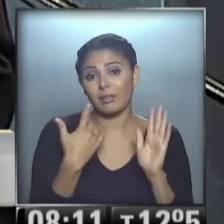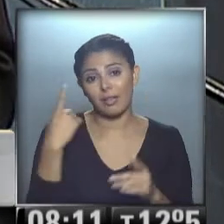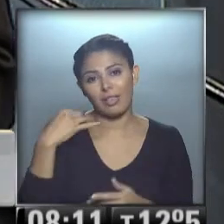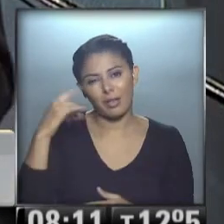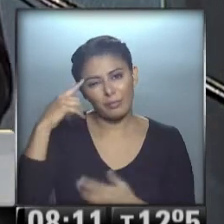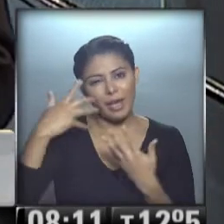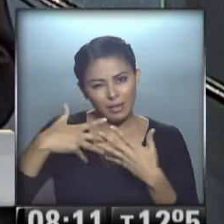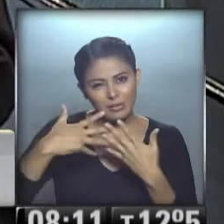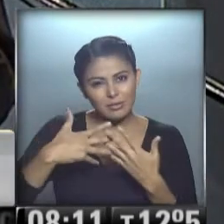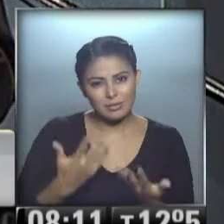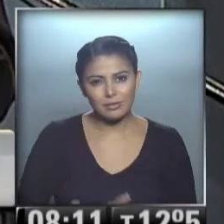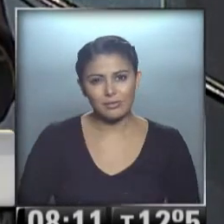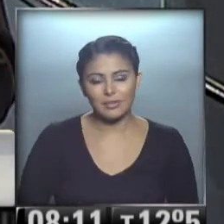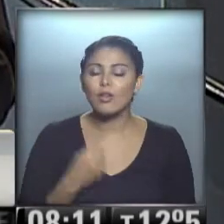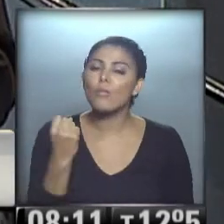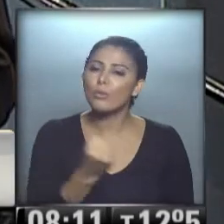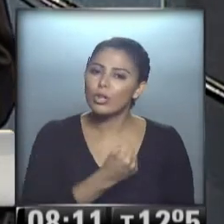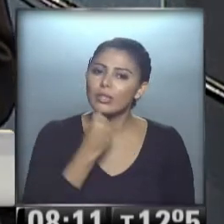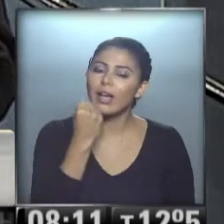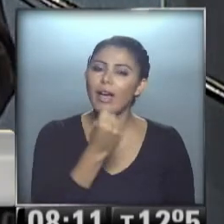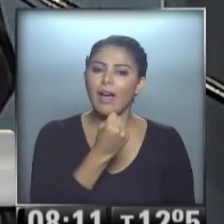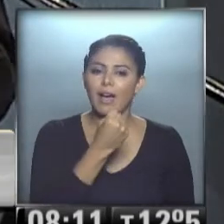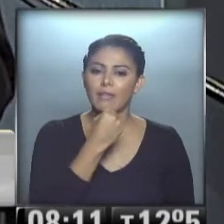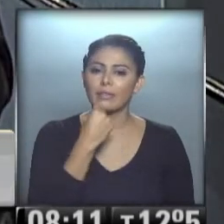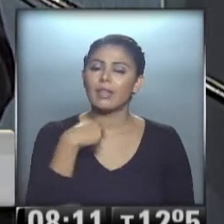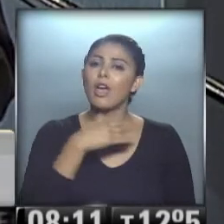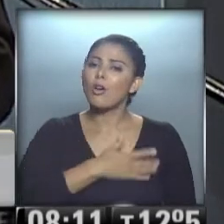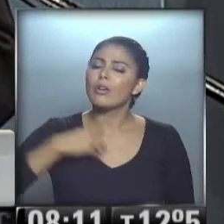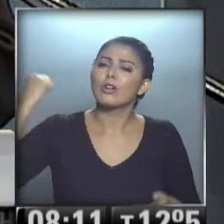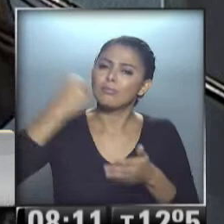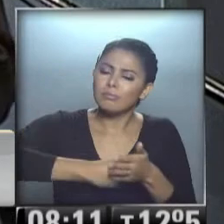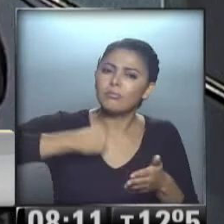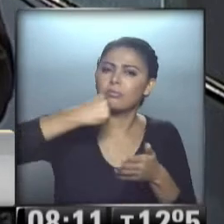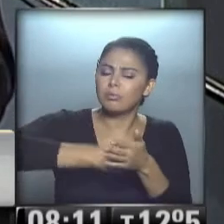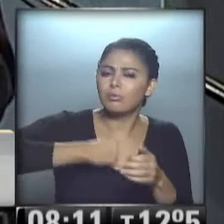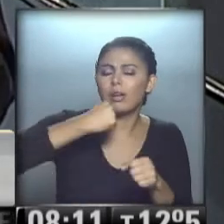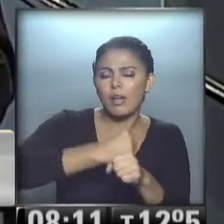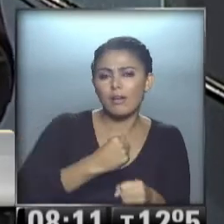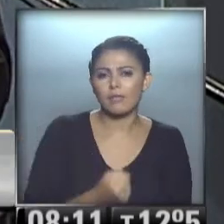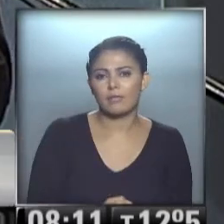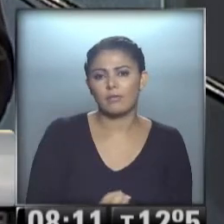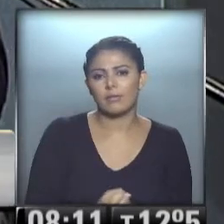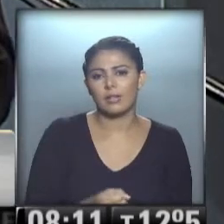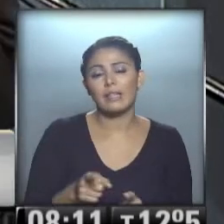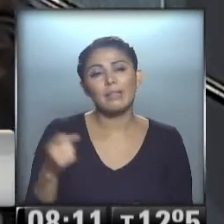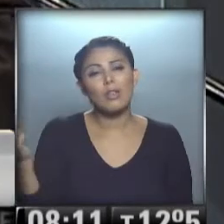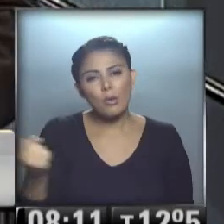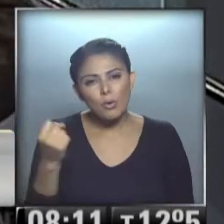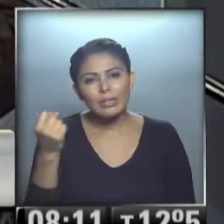reflexionar. O sea, es importante los esfuerzos que se hacen, es importante